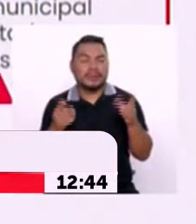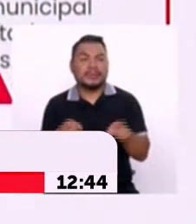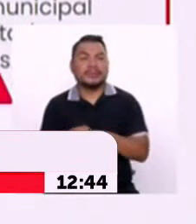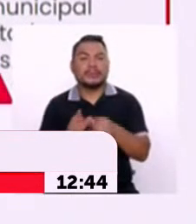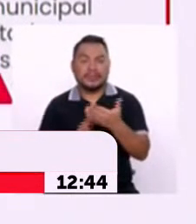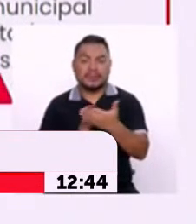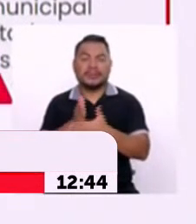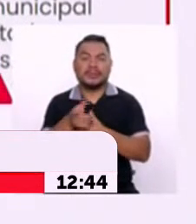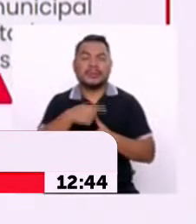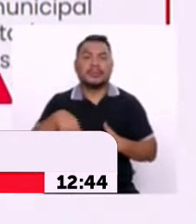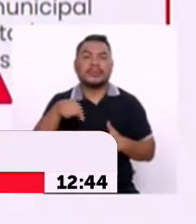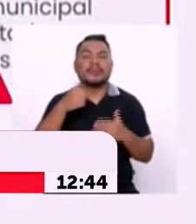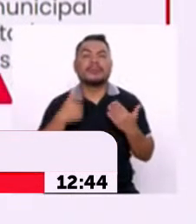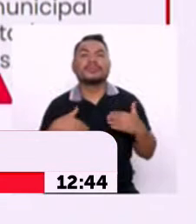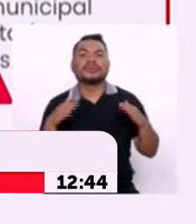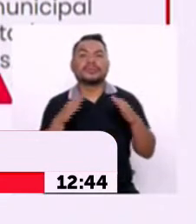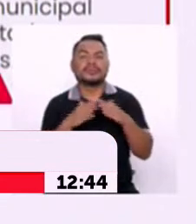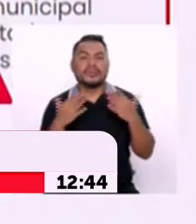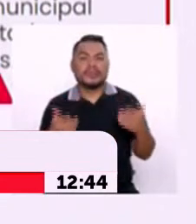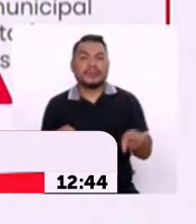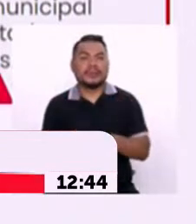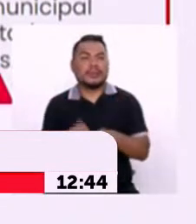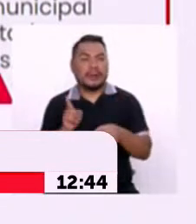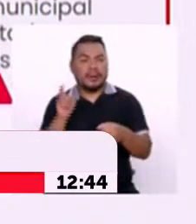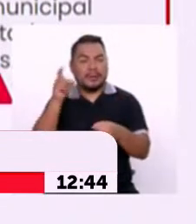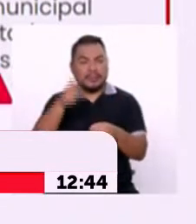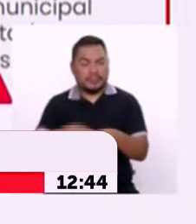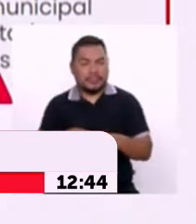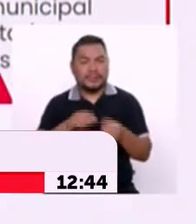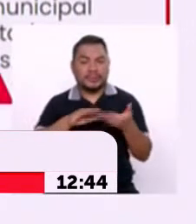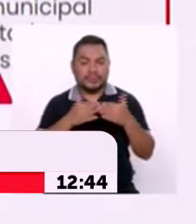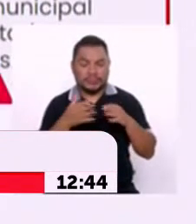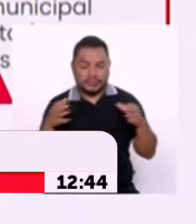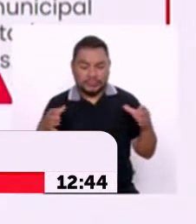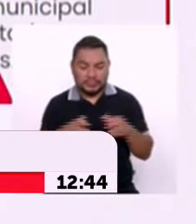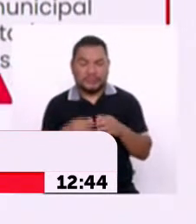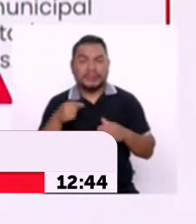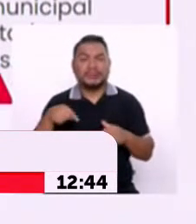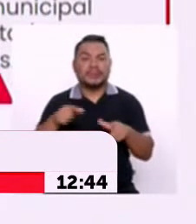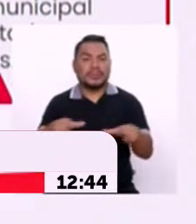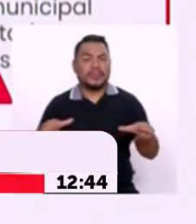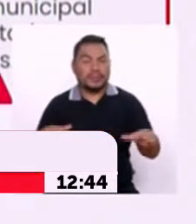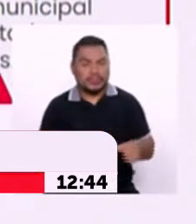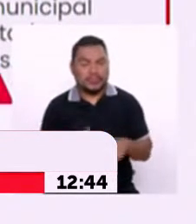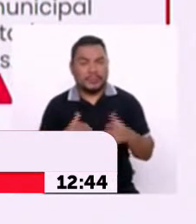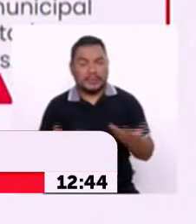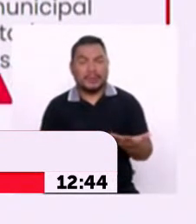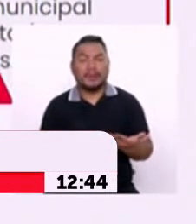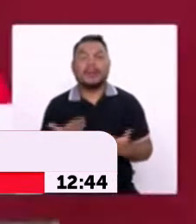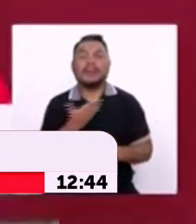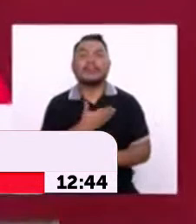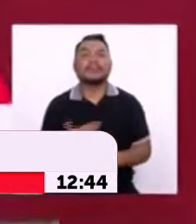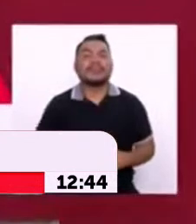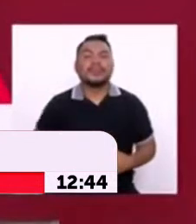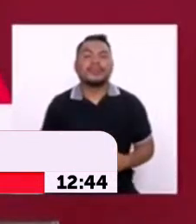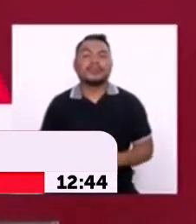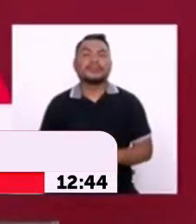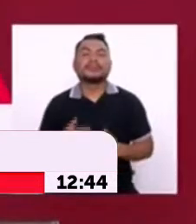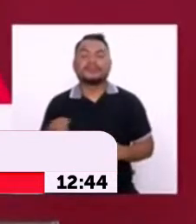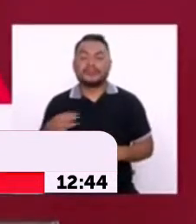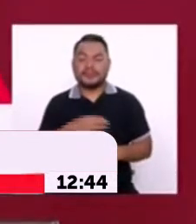delitos mediante el patrullaje municipal y participación comunitaria en espacios